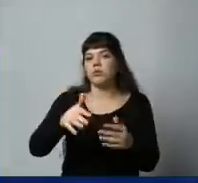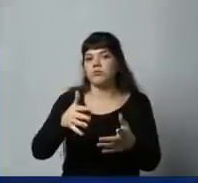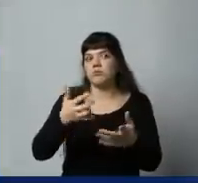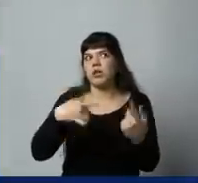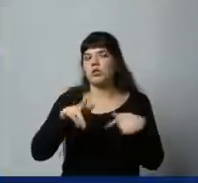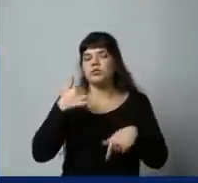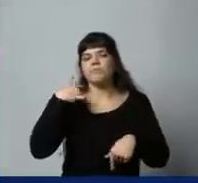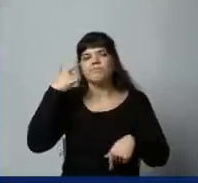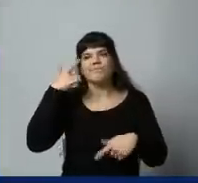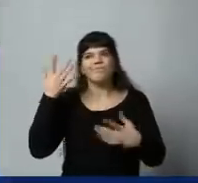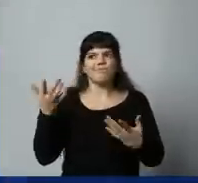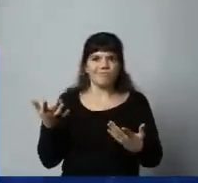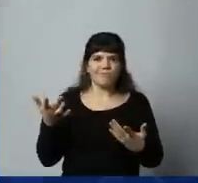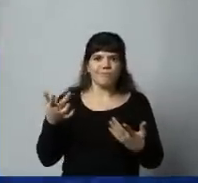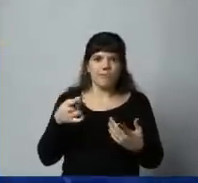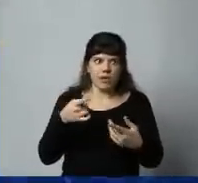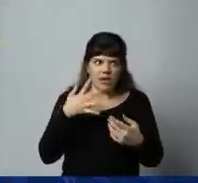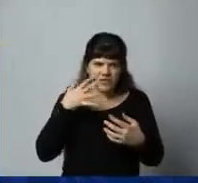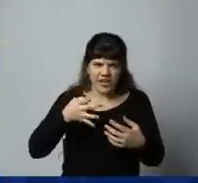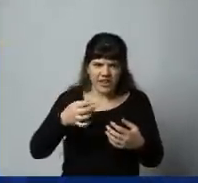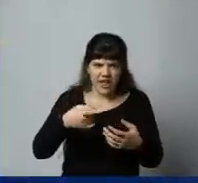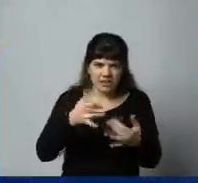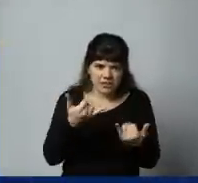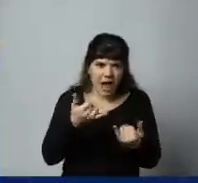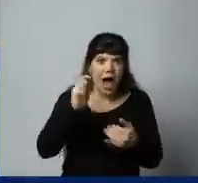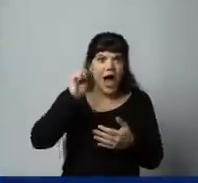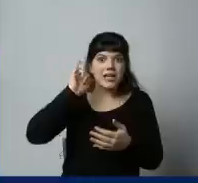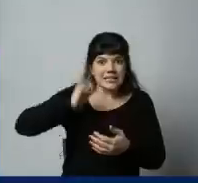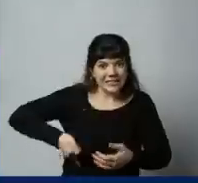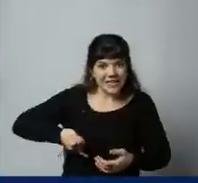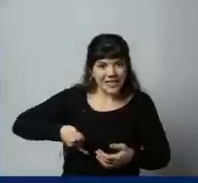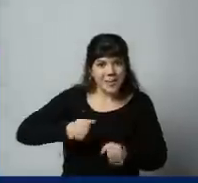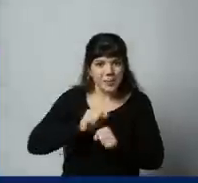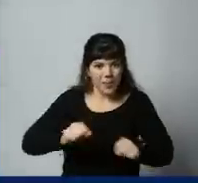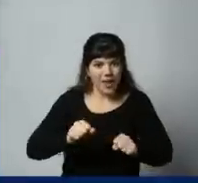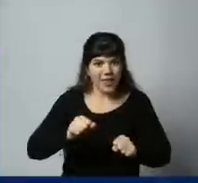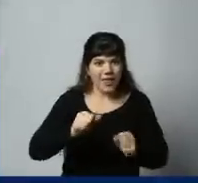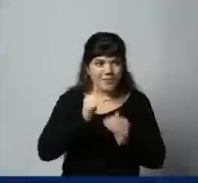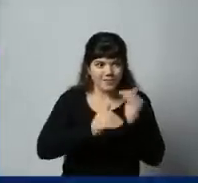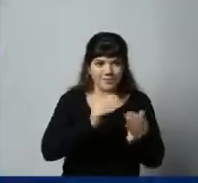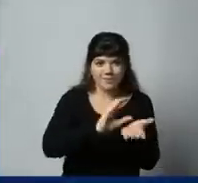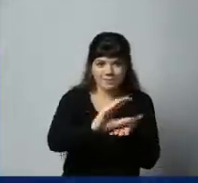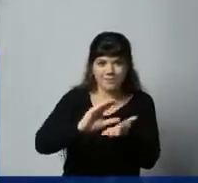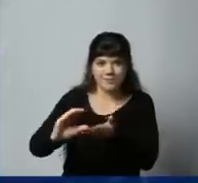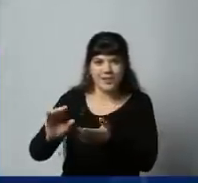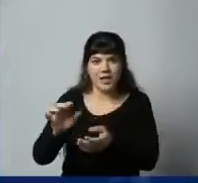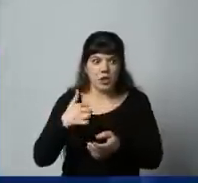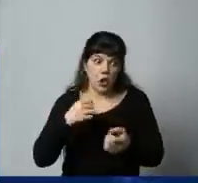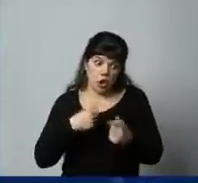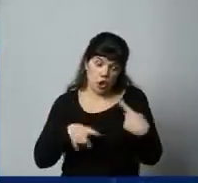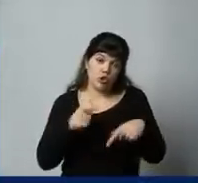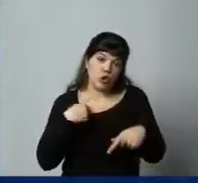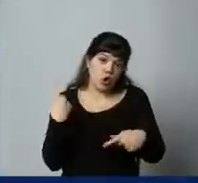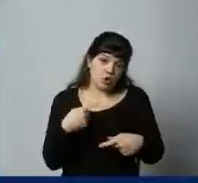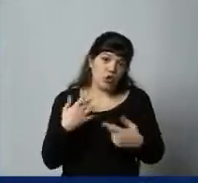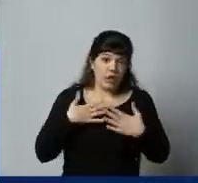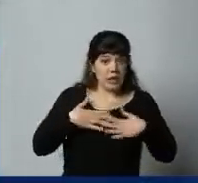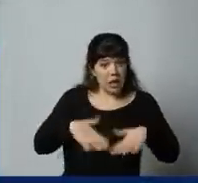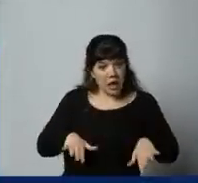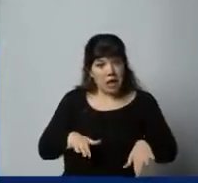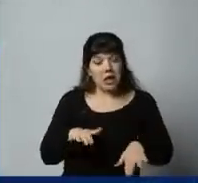gustaría saber si ese crédito efectivamente ya se autorizó con lo cual tenemos la tranquilidad que no